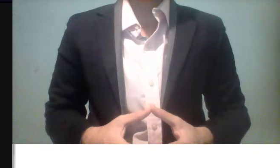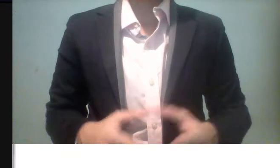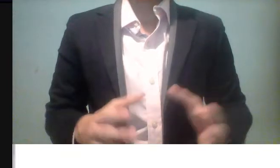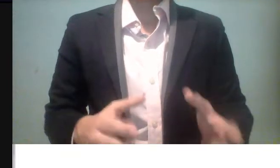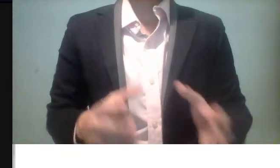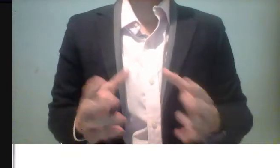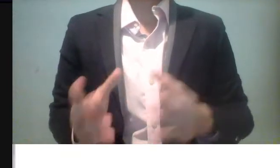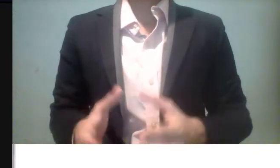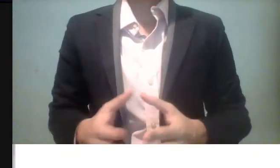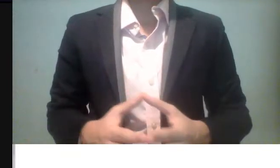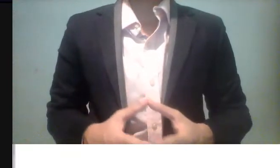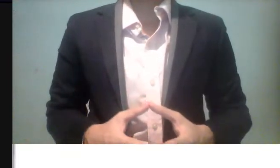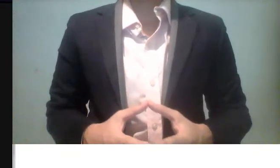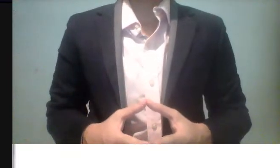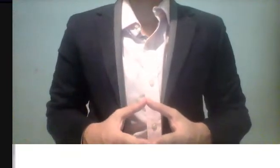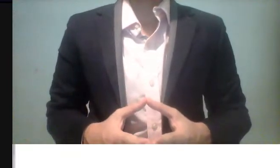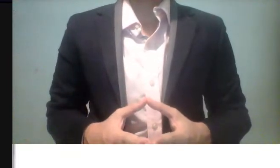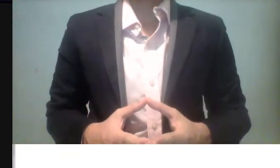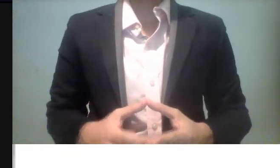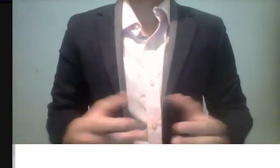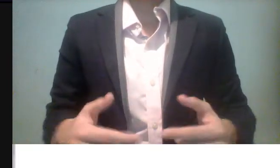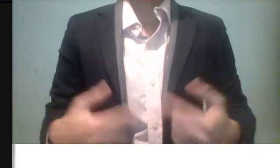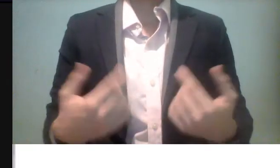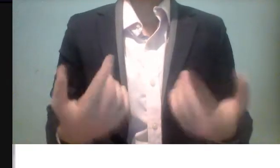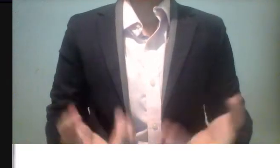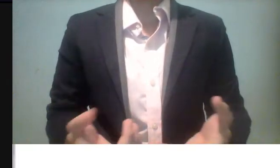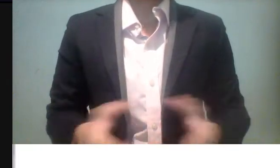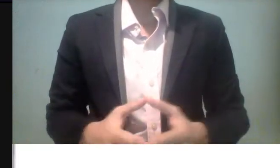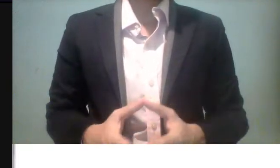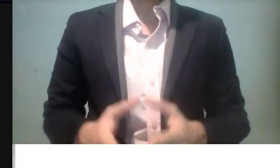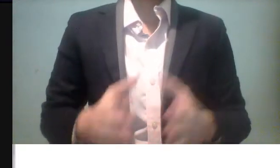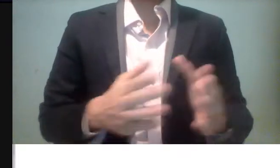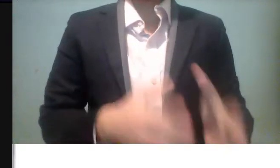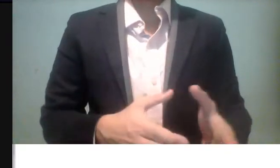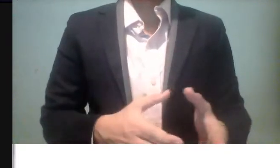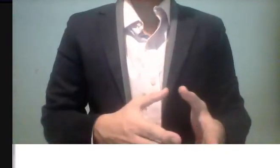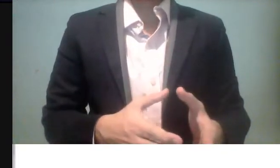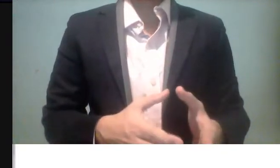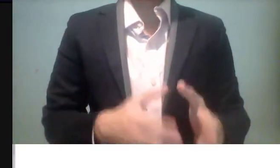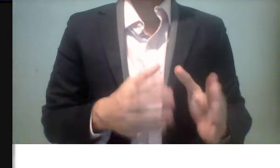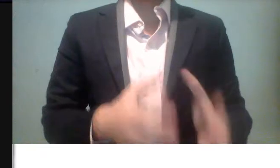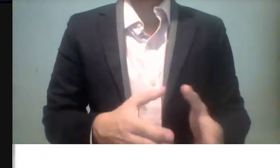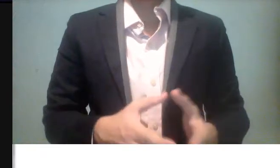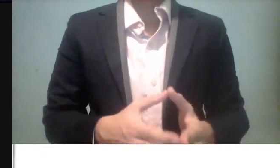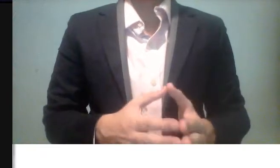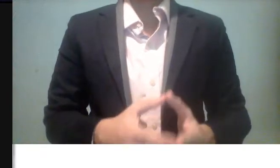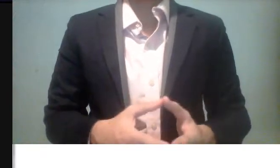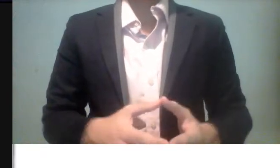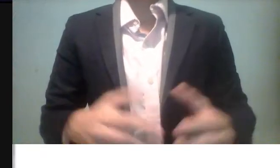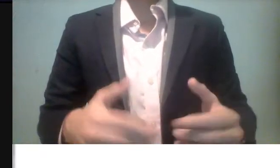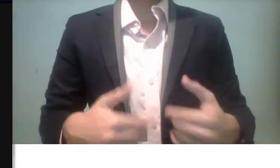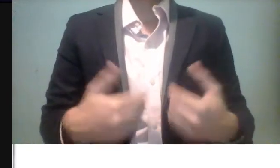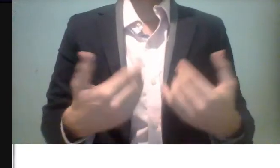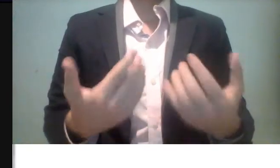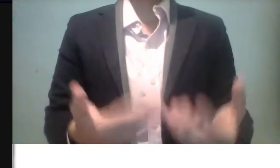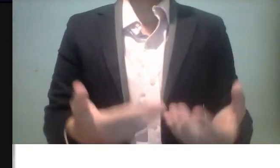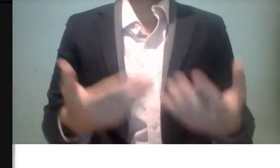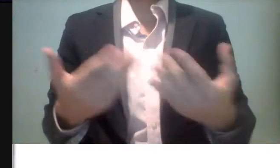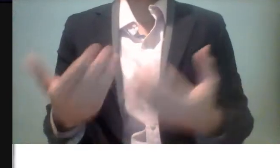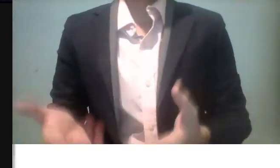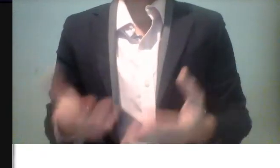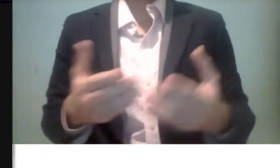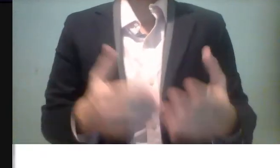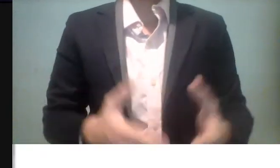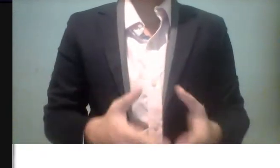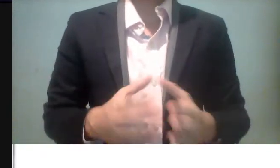Nieto, acaba de descubrir ciertas irregularidades las cuales se cometieron durante esta administración perrerista en la cual, pues bueno, se